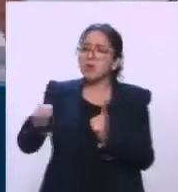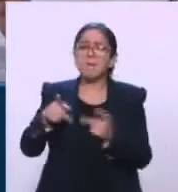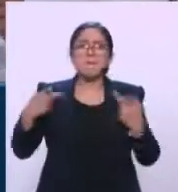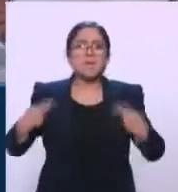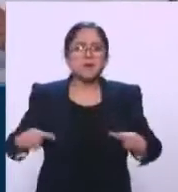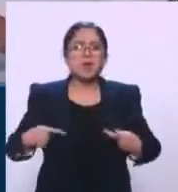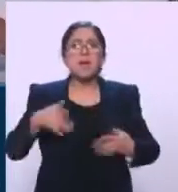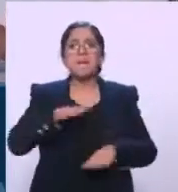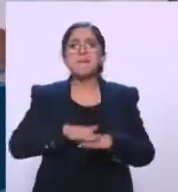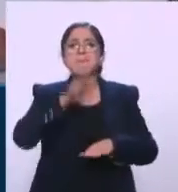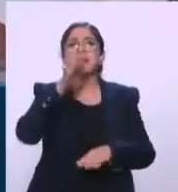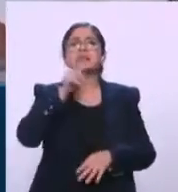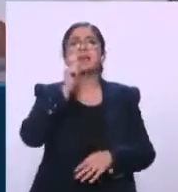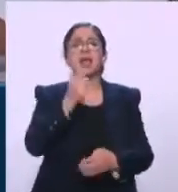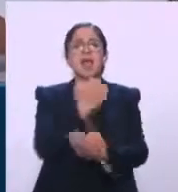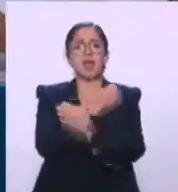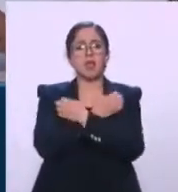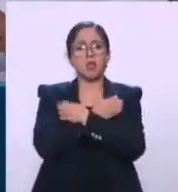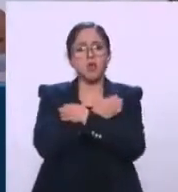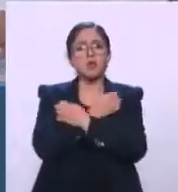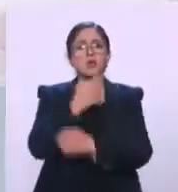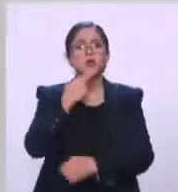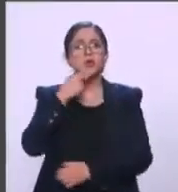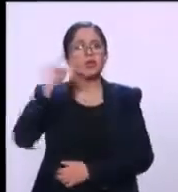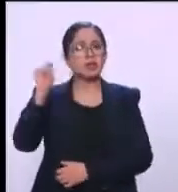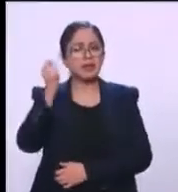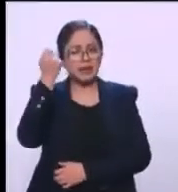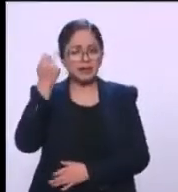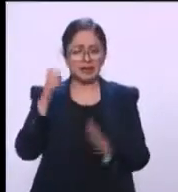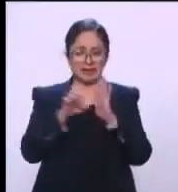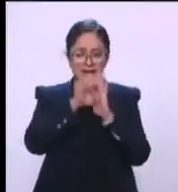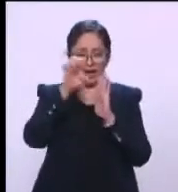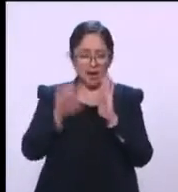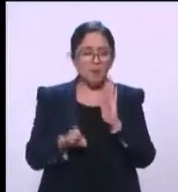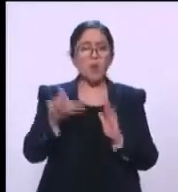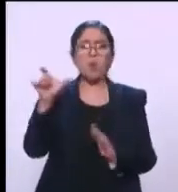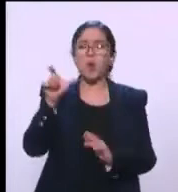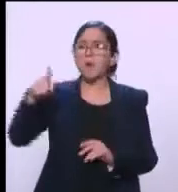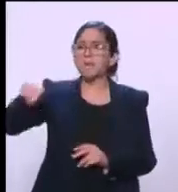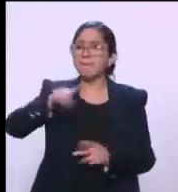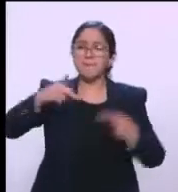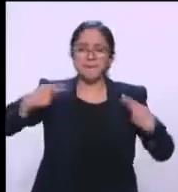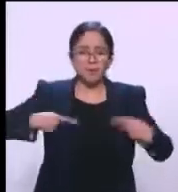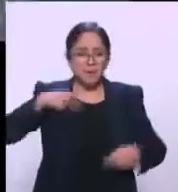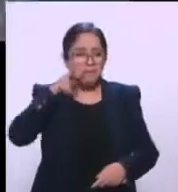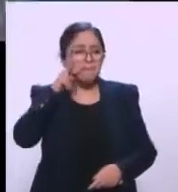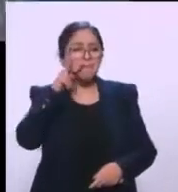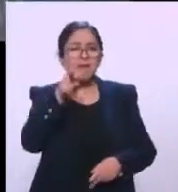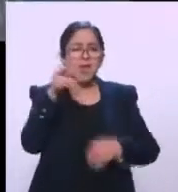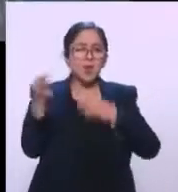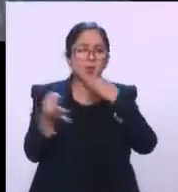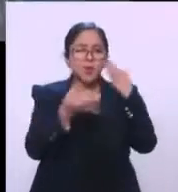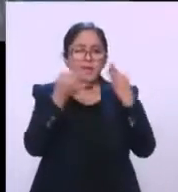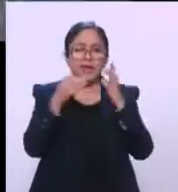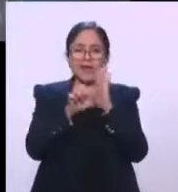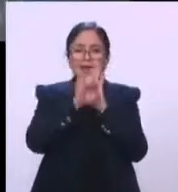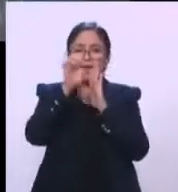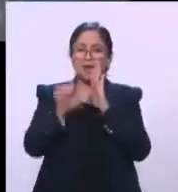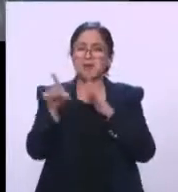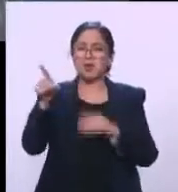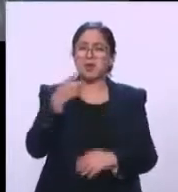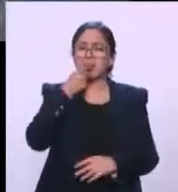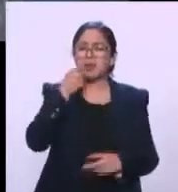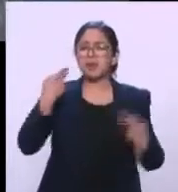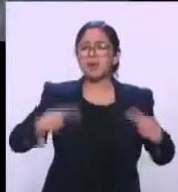Educación digital. Que la gente cuando ve una noticia, por ejemplo, en el caso de que se decía que va a desaparecer la Fiscalía General